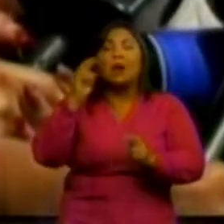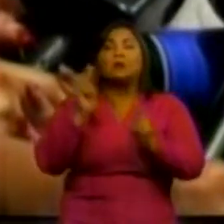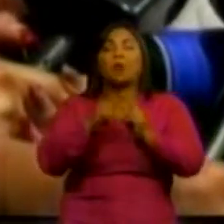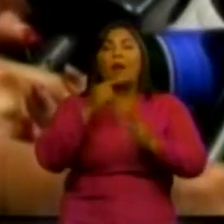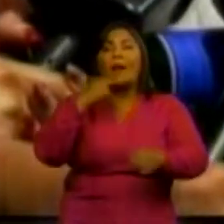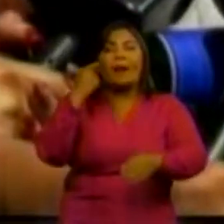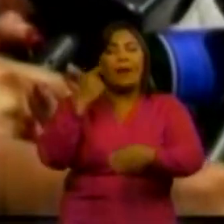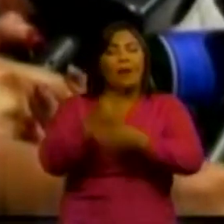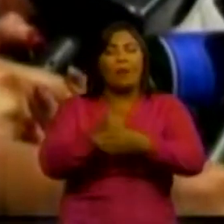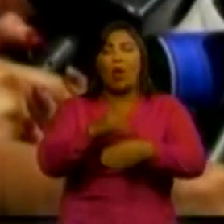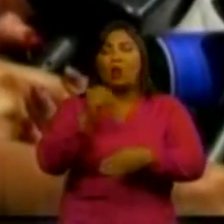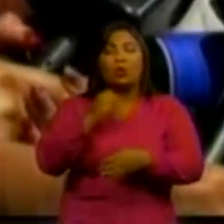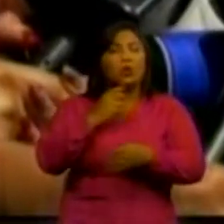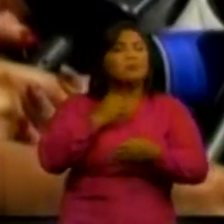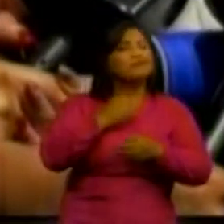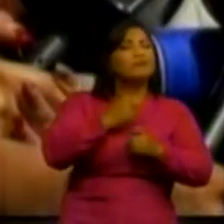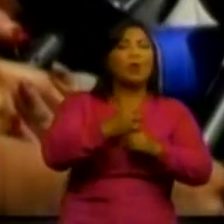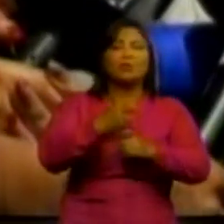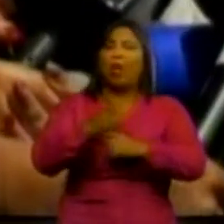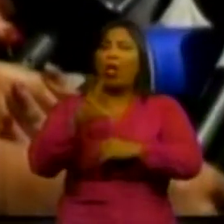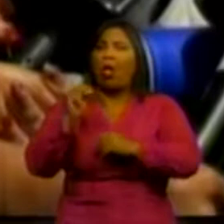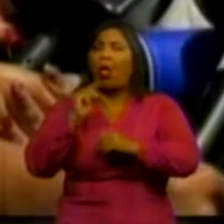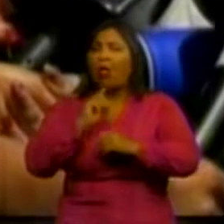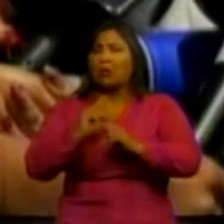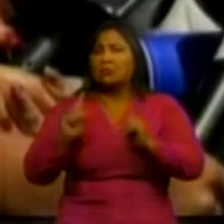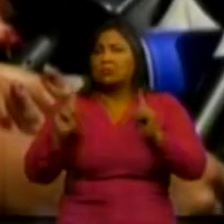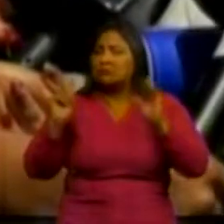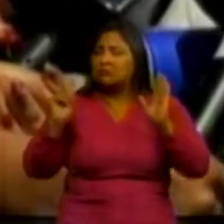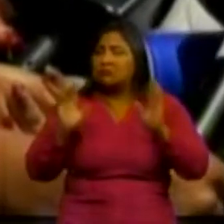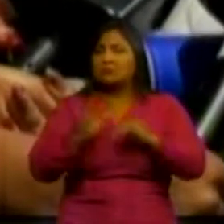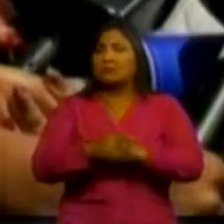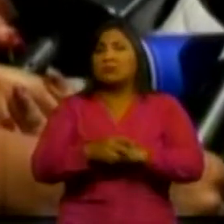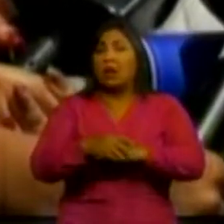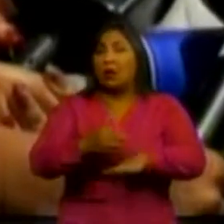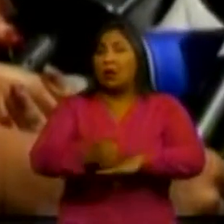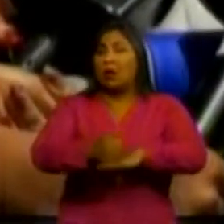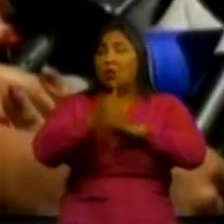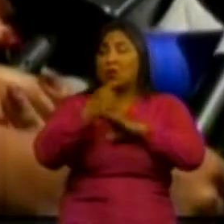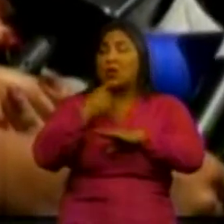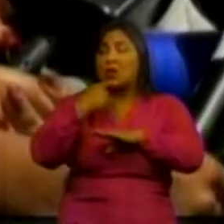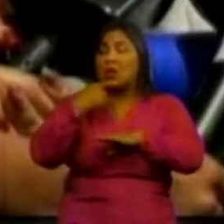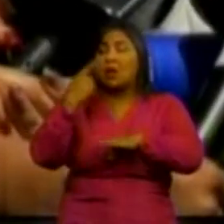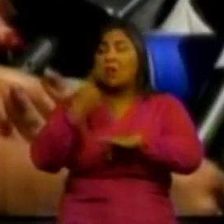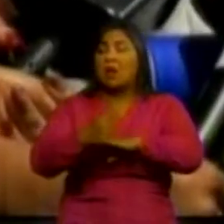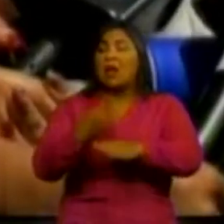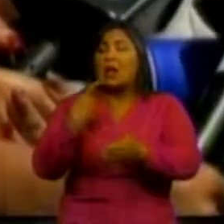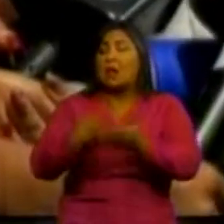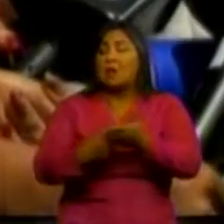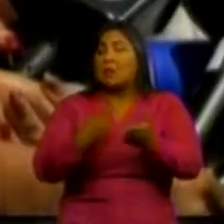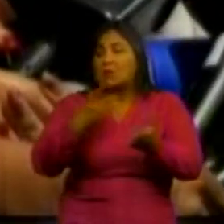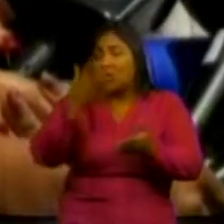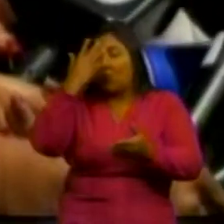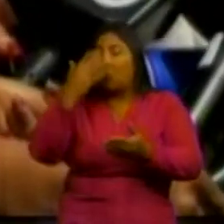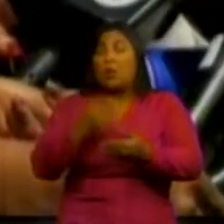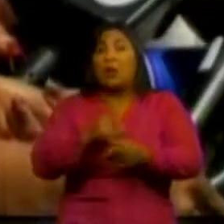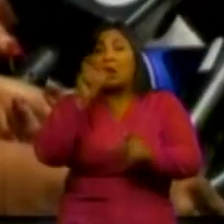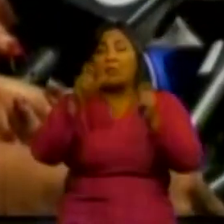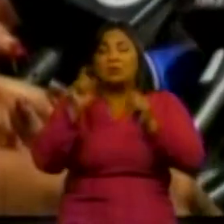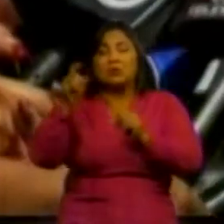no perseguirá ningún fin de lucro y lo que querrá es que las autoridades digan lo que realmente pasó, porque eso se lo merece el pueblo